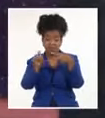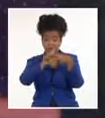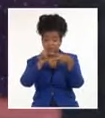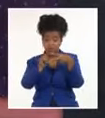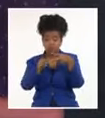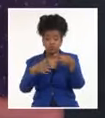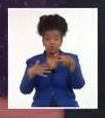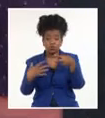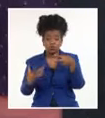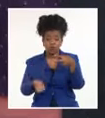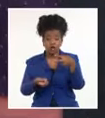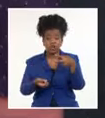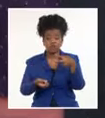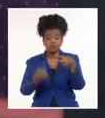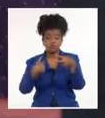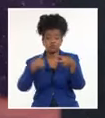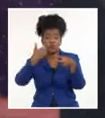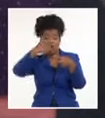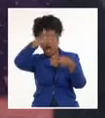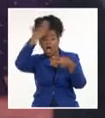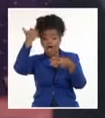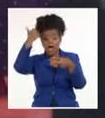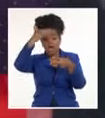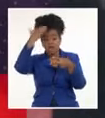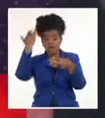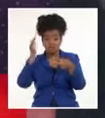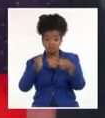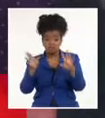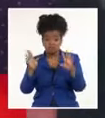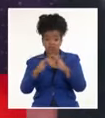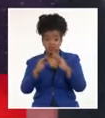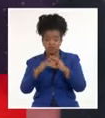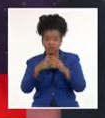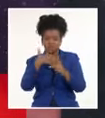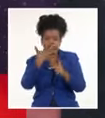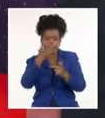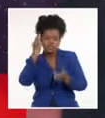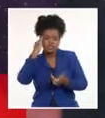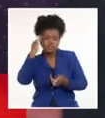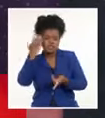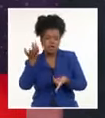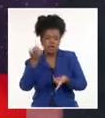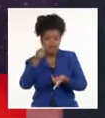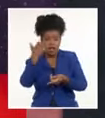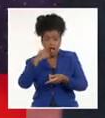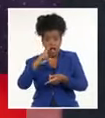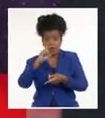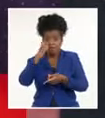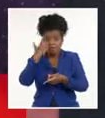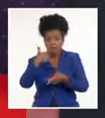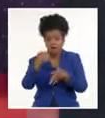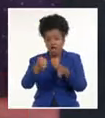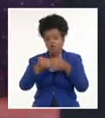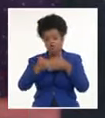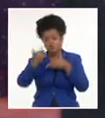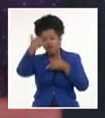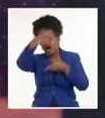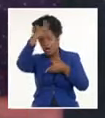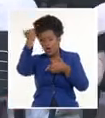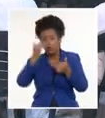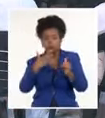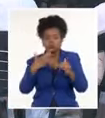Almayadin del mundo árabe, me gustaría saber qué posición tiene el ALBA de la causa palestina.